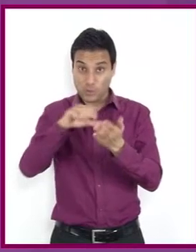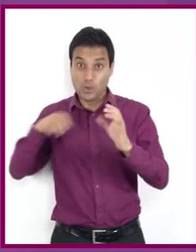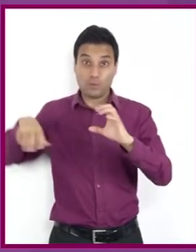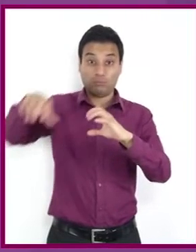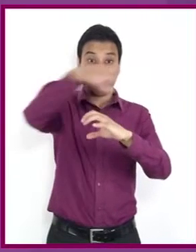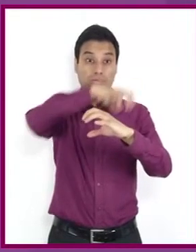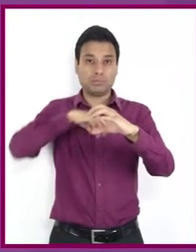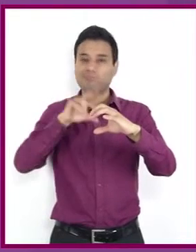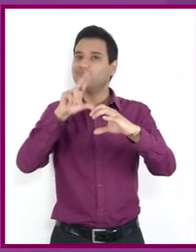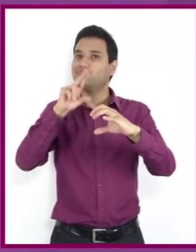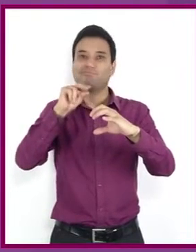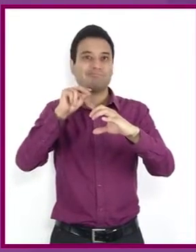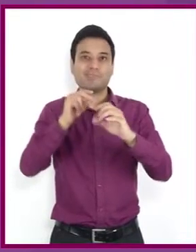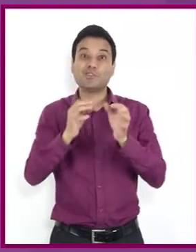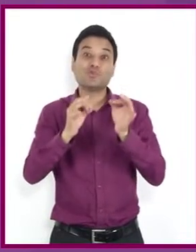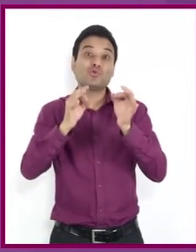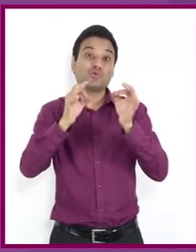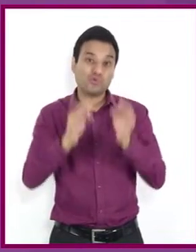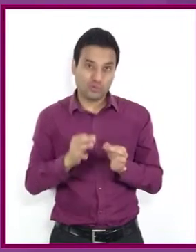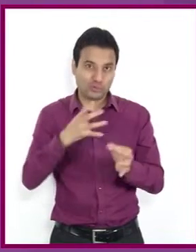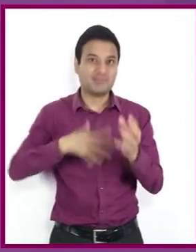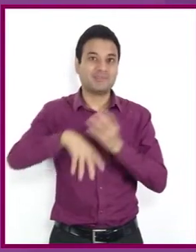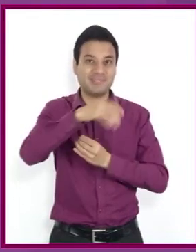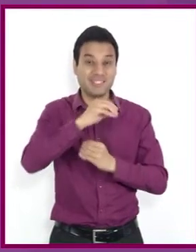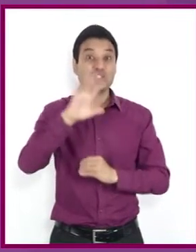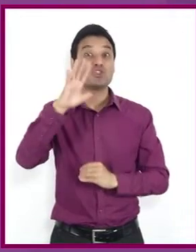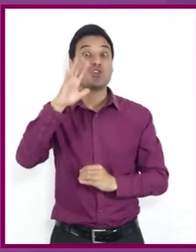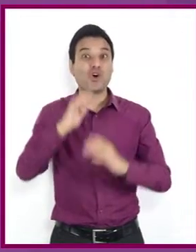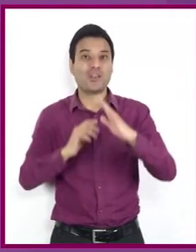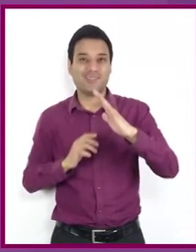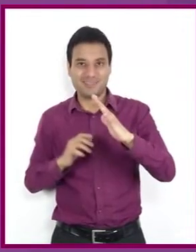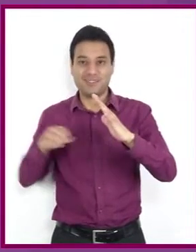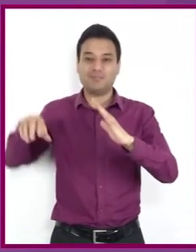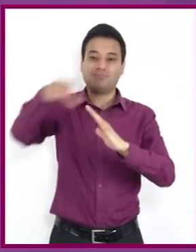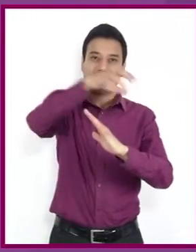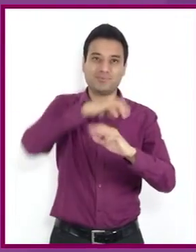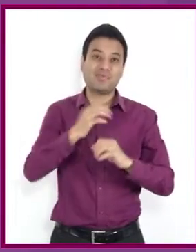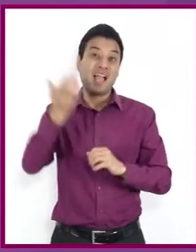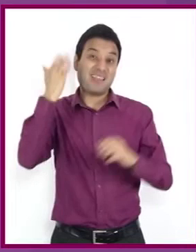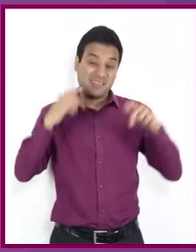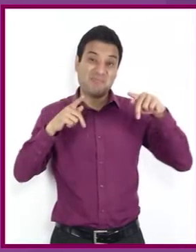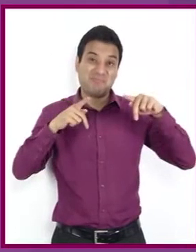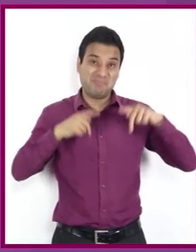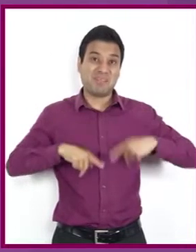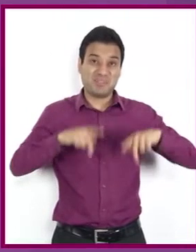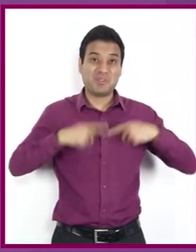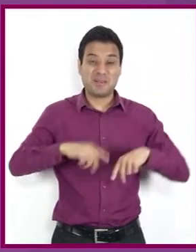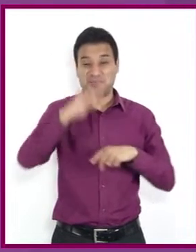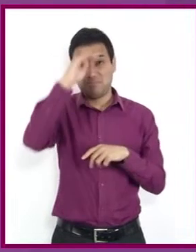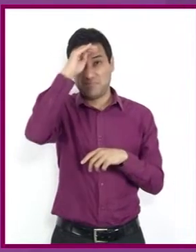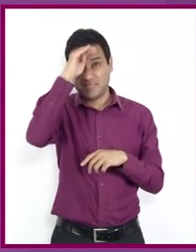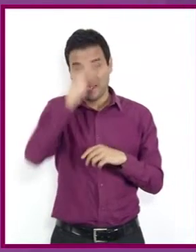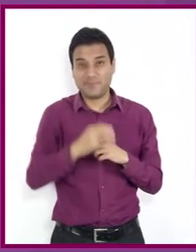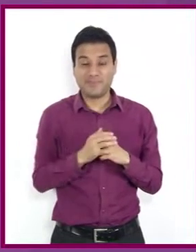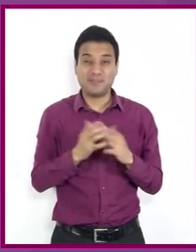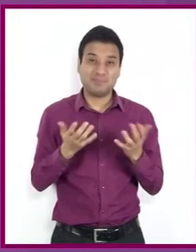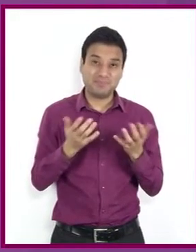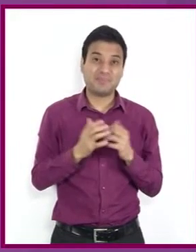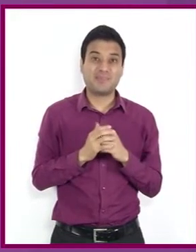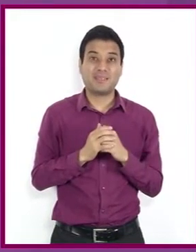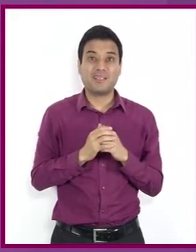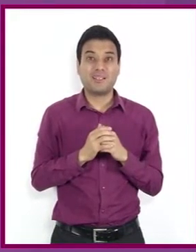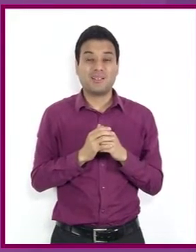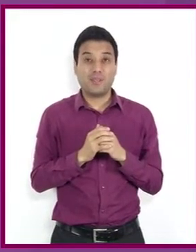Eso me trajo algunos problemas. Mucha gente seguía creyendo que la luna, las estrellas, los planetas, hasta el